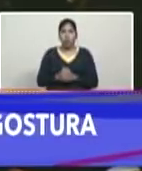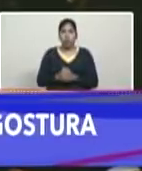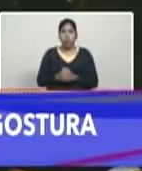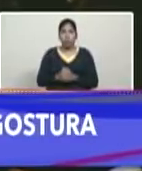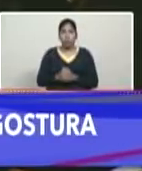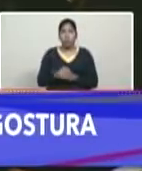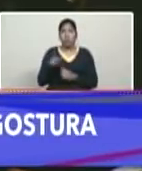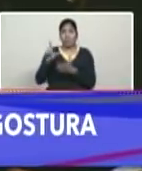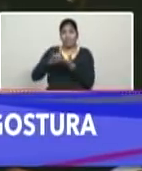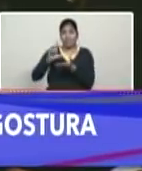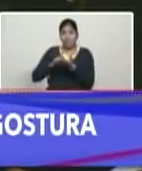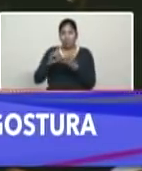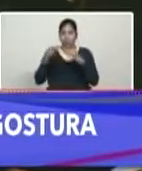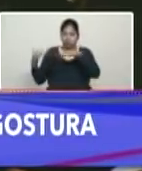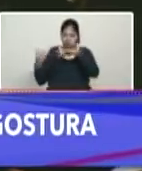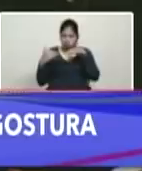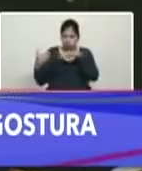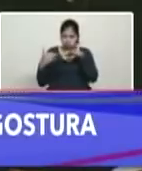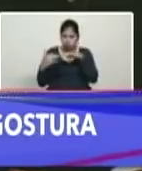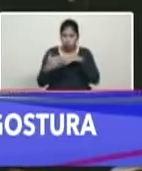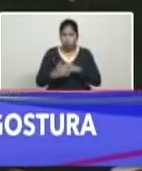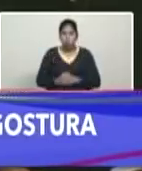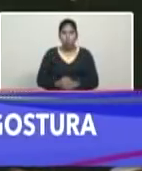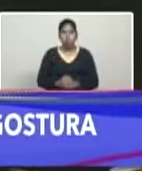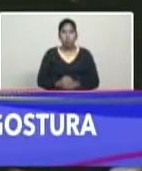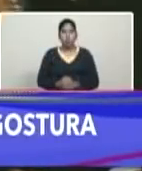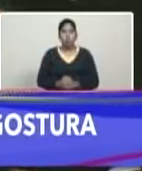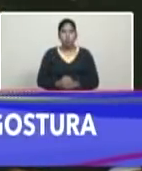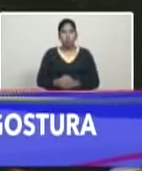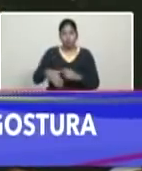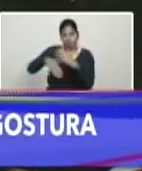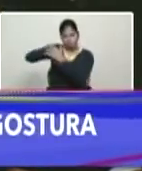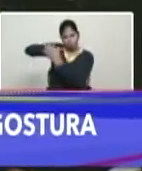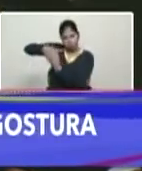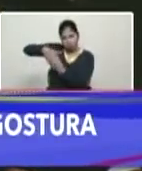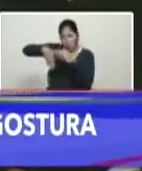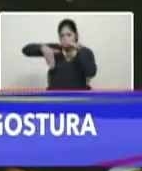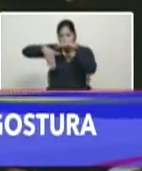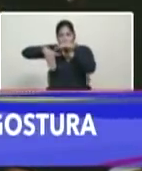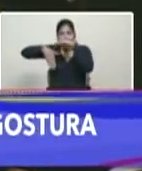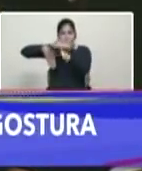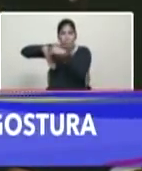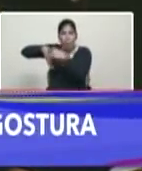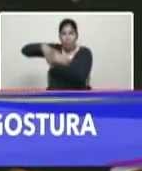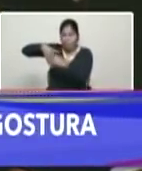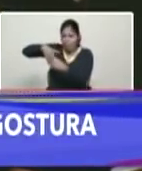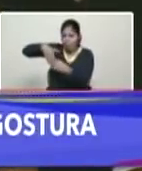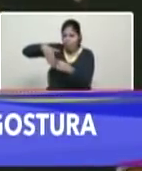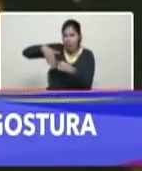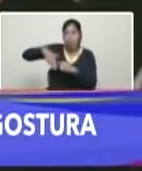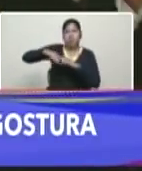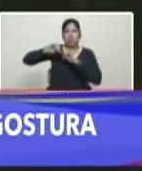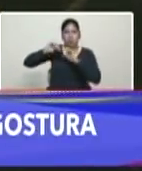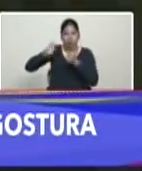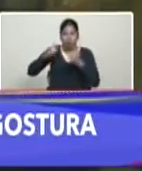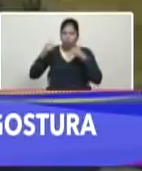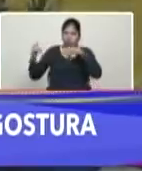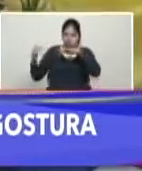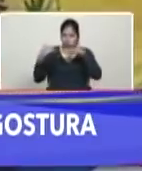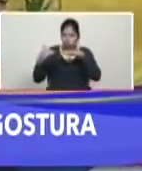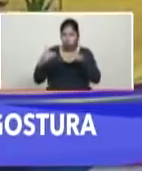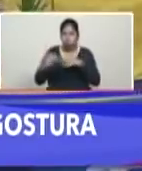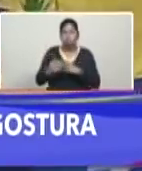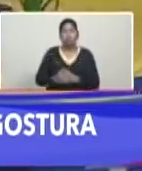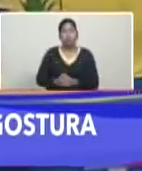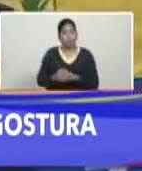más altas de los Andes suramericanos. Hasta allá llegó nuestro pueblo con sus armas libertadoras.